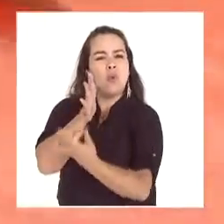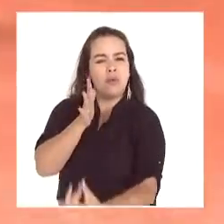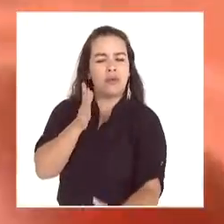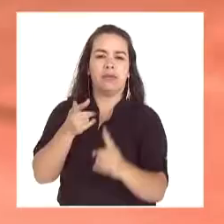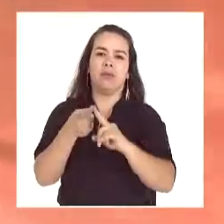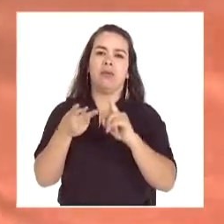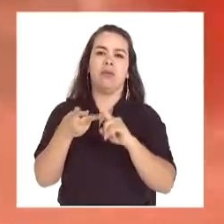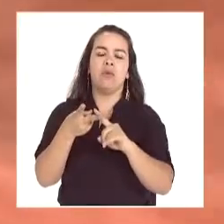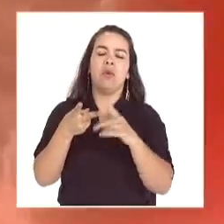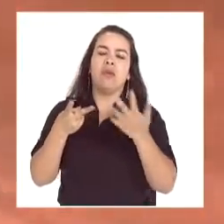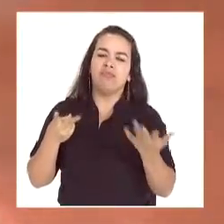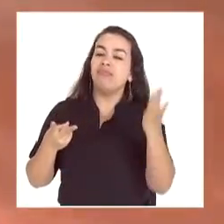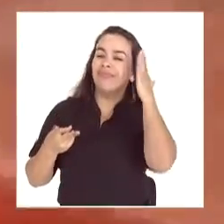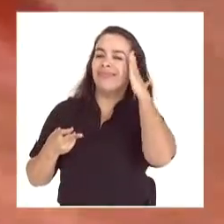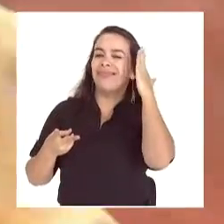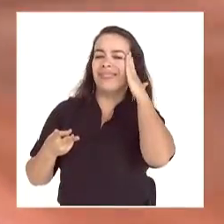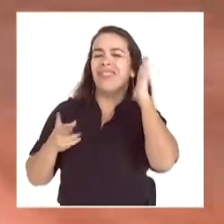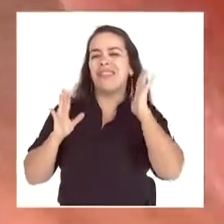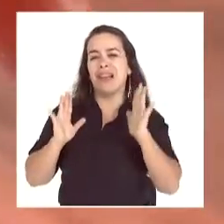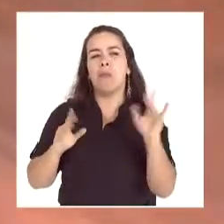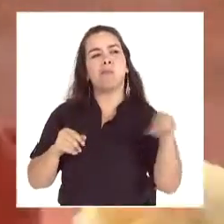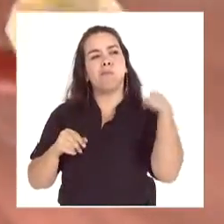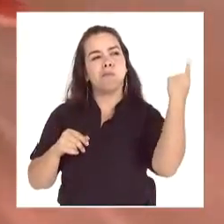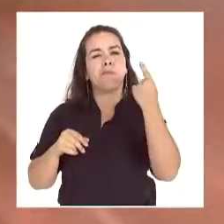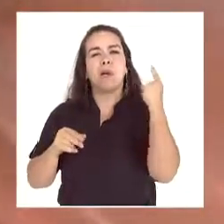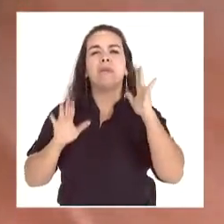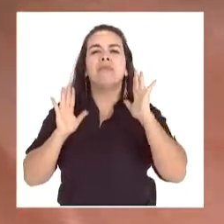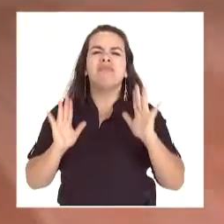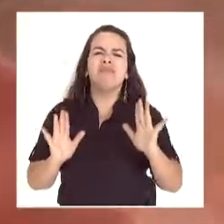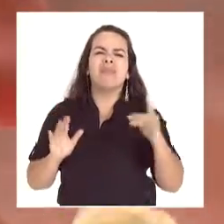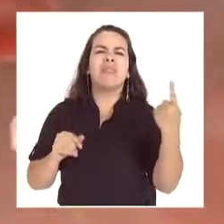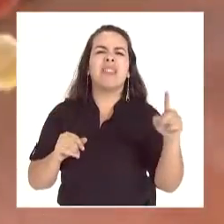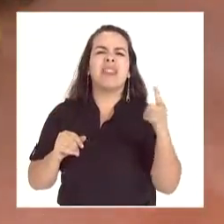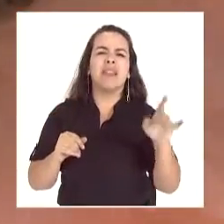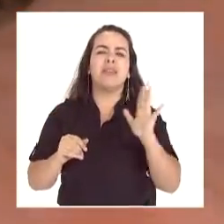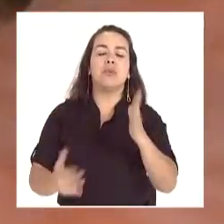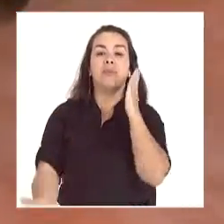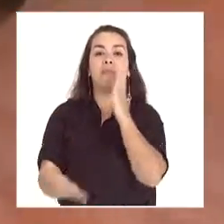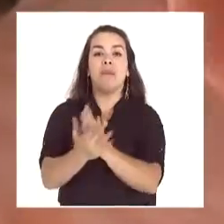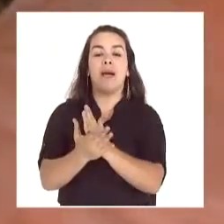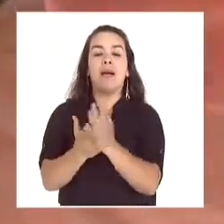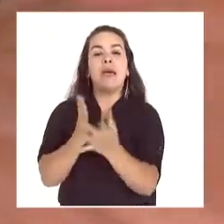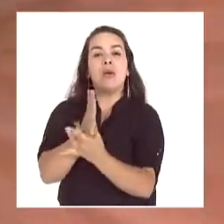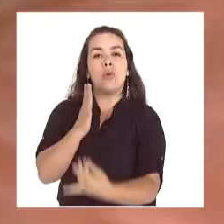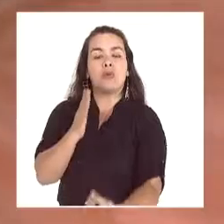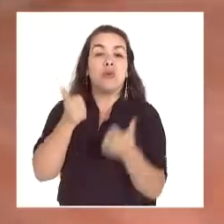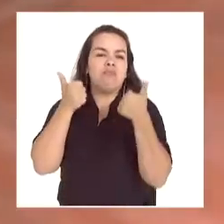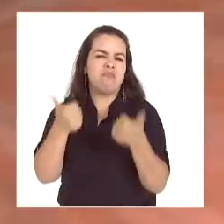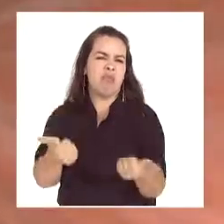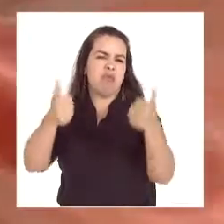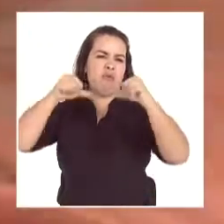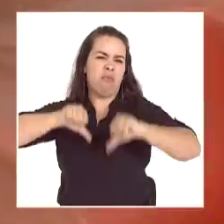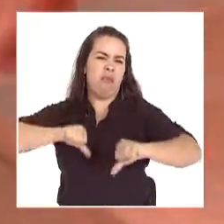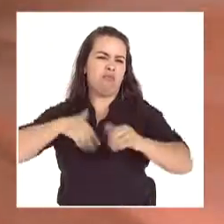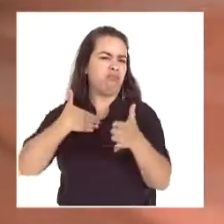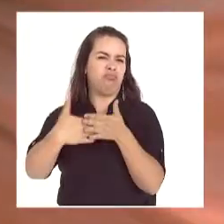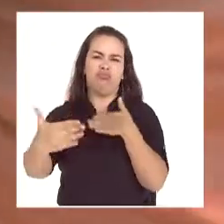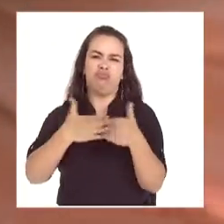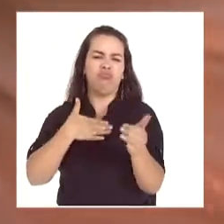El colesterol, como es conocido popularmente, se puede dividir en colesterol bueno o malo,